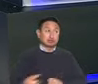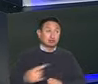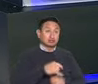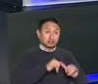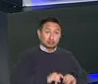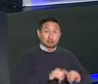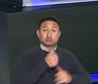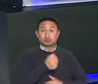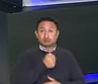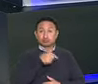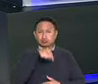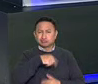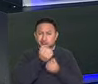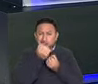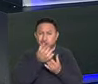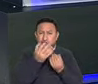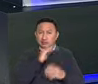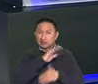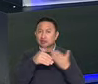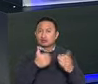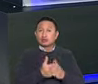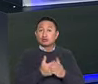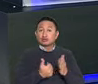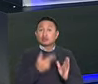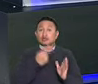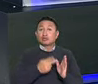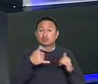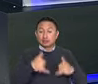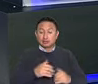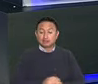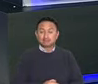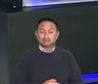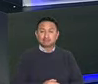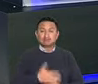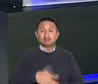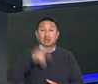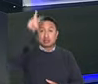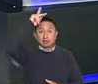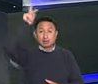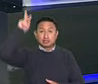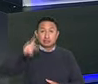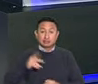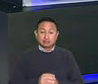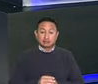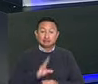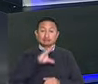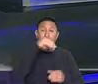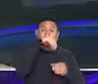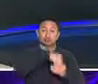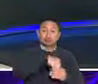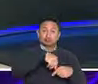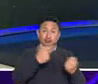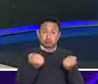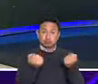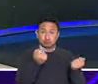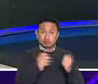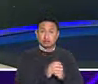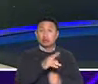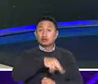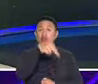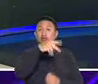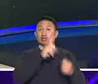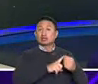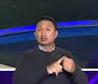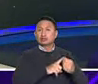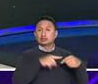labor periodística para conocer pues todo lo que se desarrolla a esta hora. Priscila Cadena se encuentra en el centro de mando en el norte de